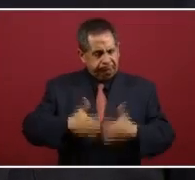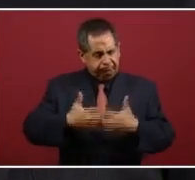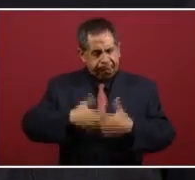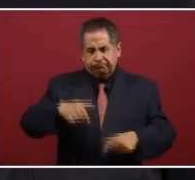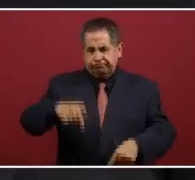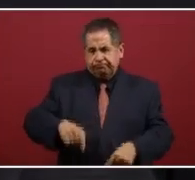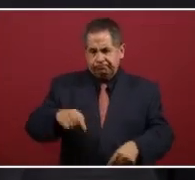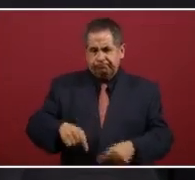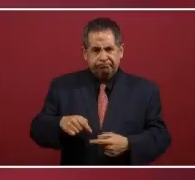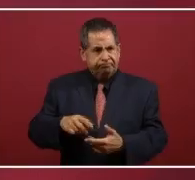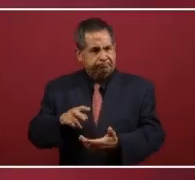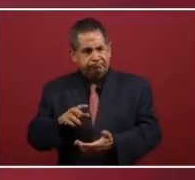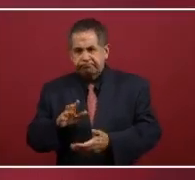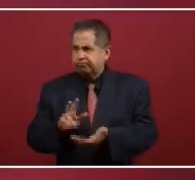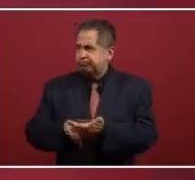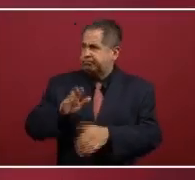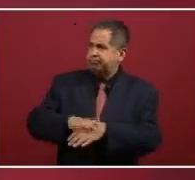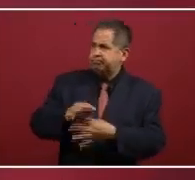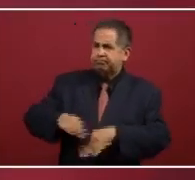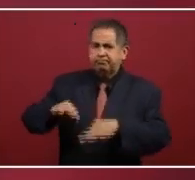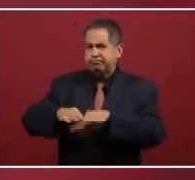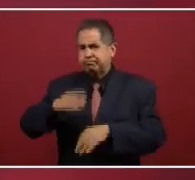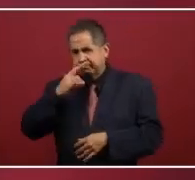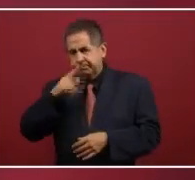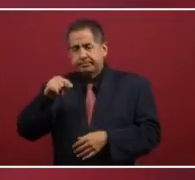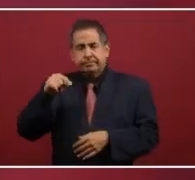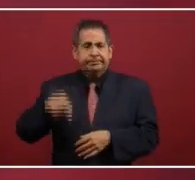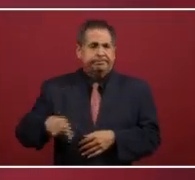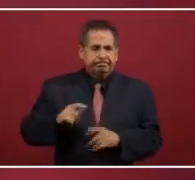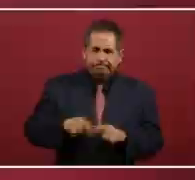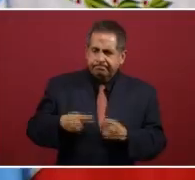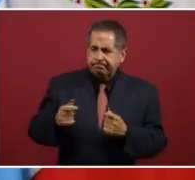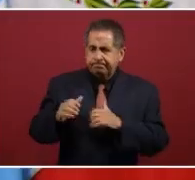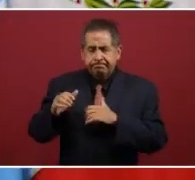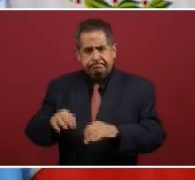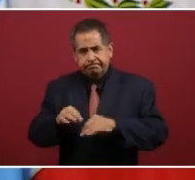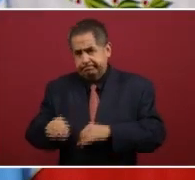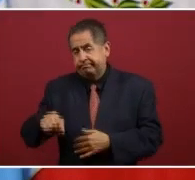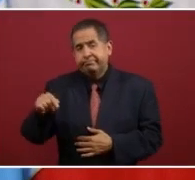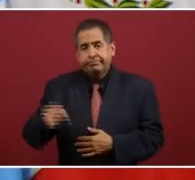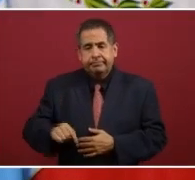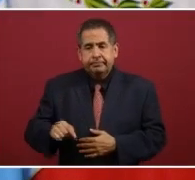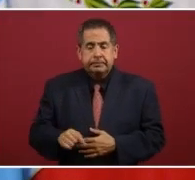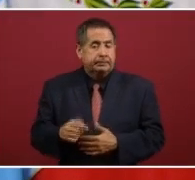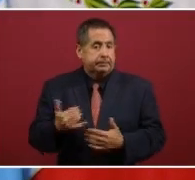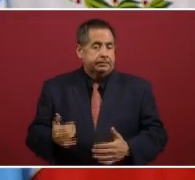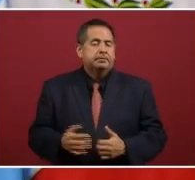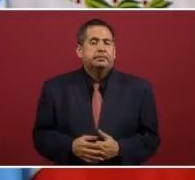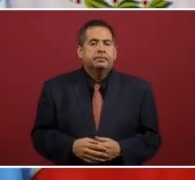agregado a la materia prima, generar aquí los empleos y